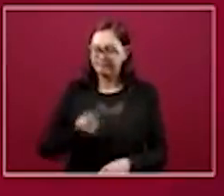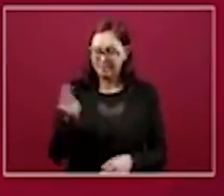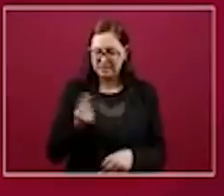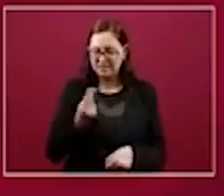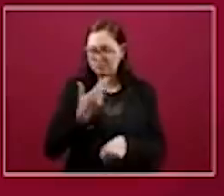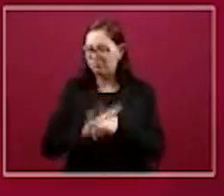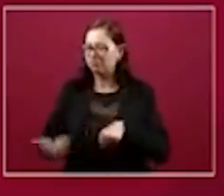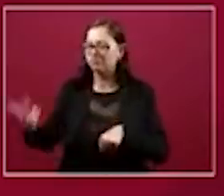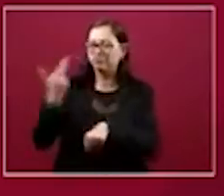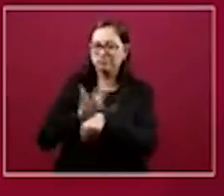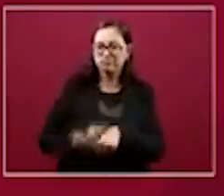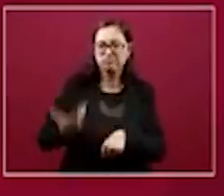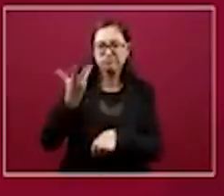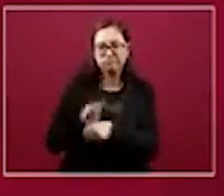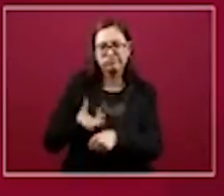resolviéndolo.